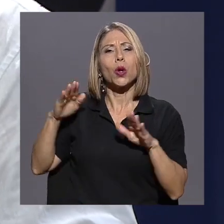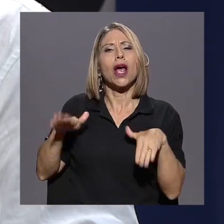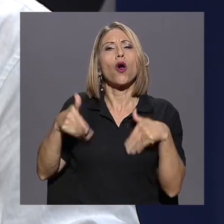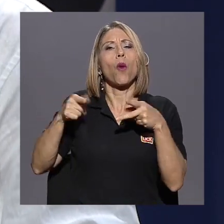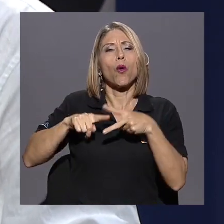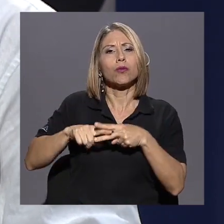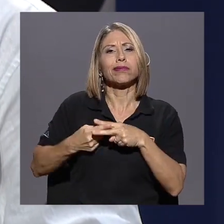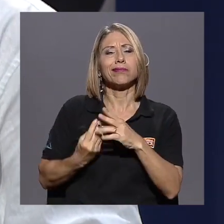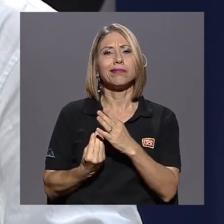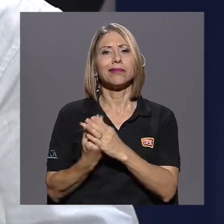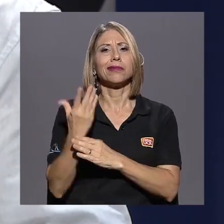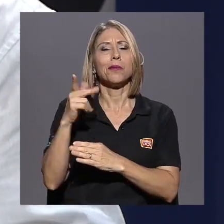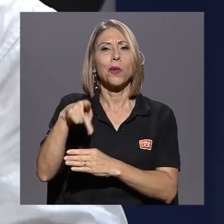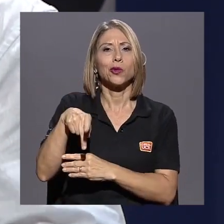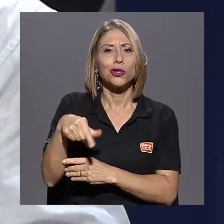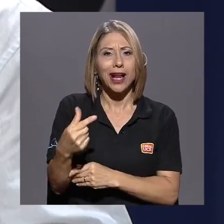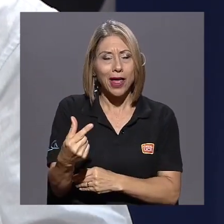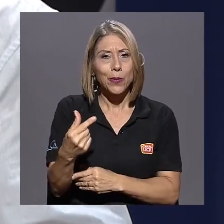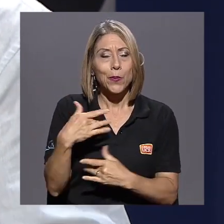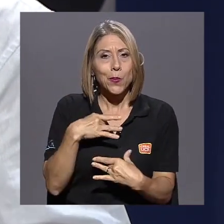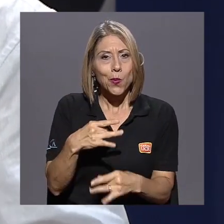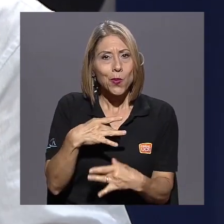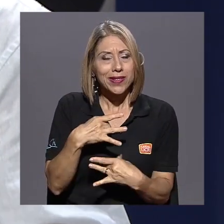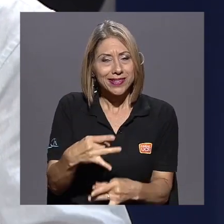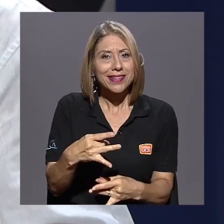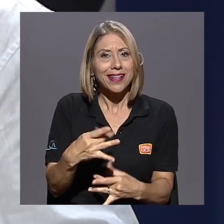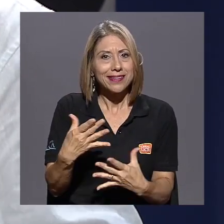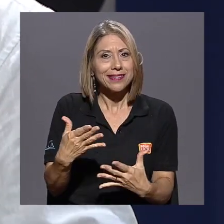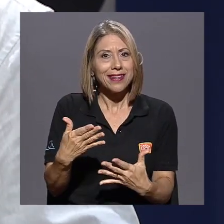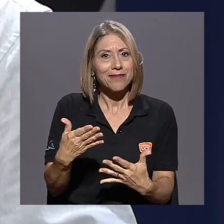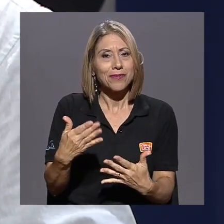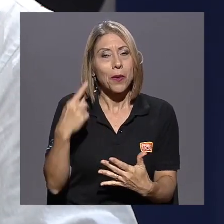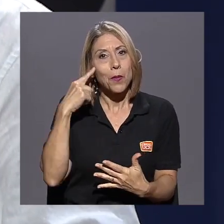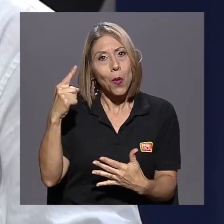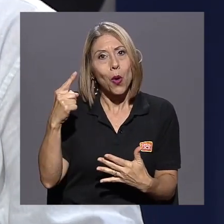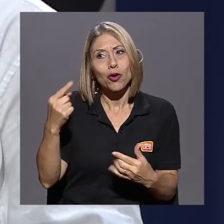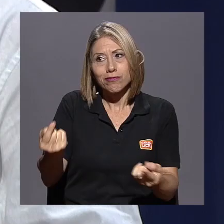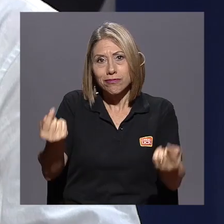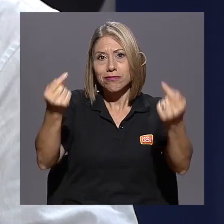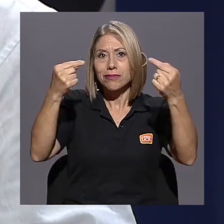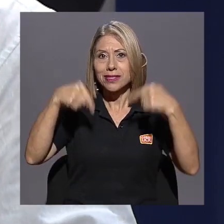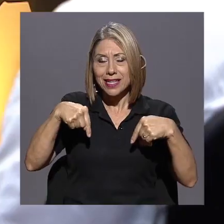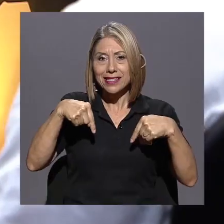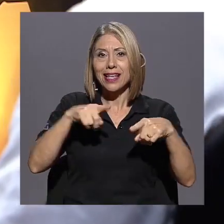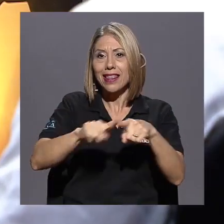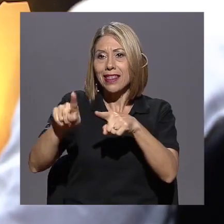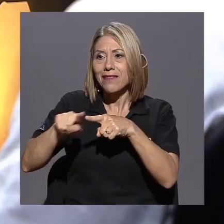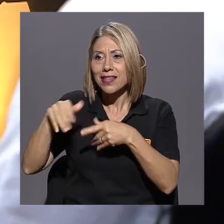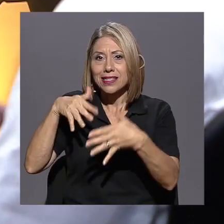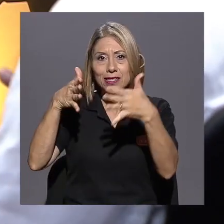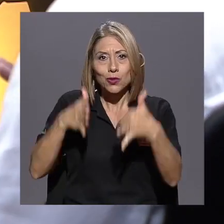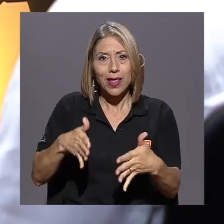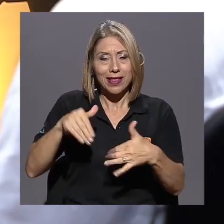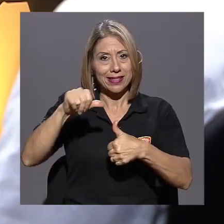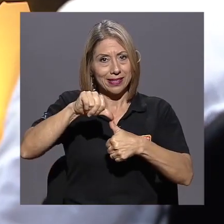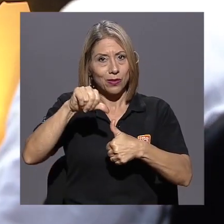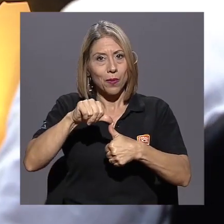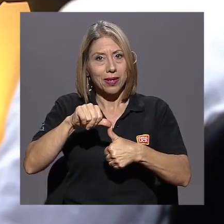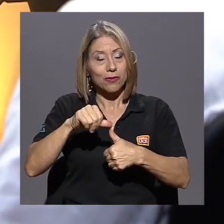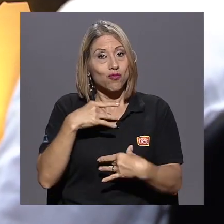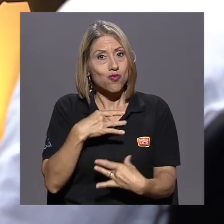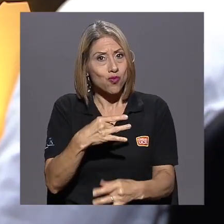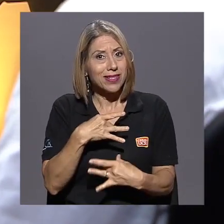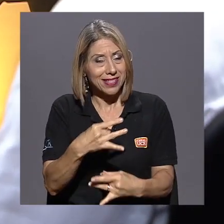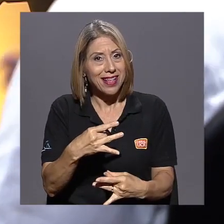parece muy interesante especialmente en cuanto a la presencia de estudiantes de diferentes países centroamericanos aquí esto es muy